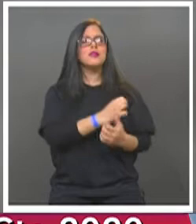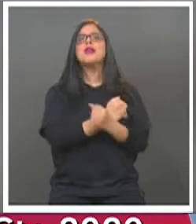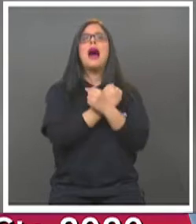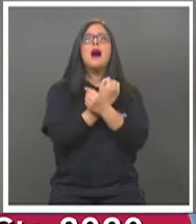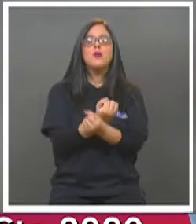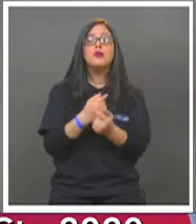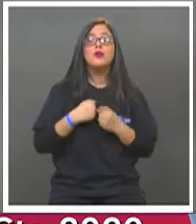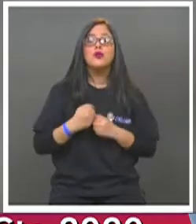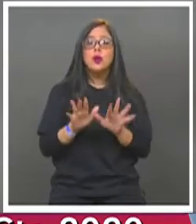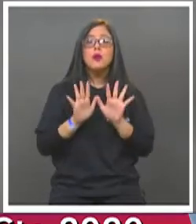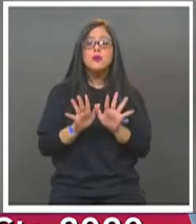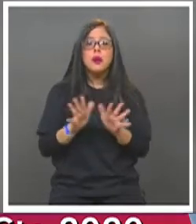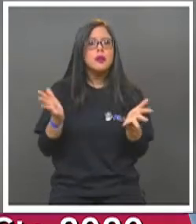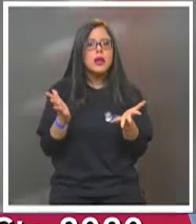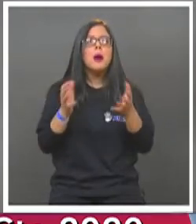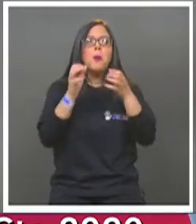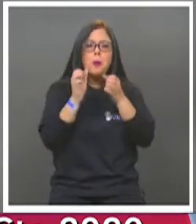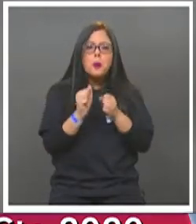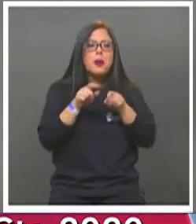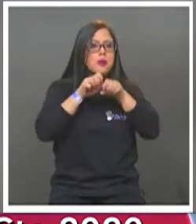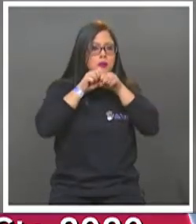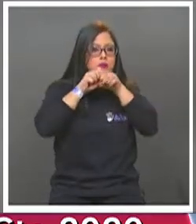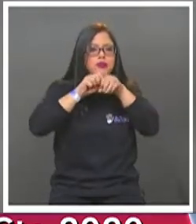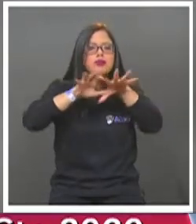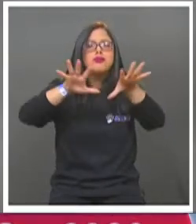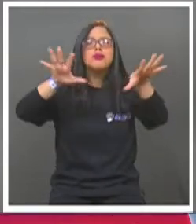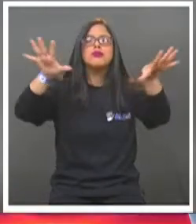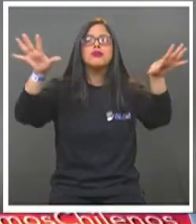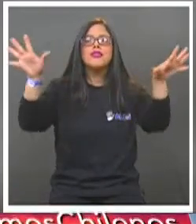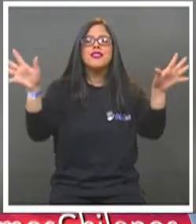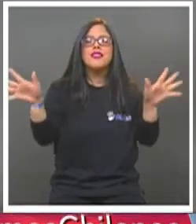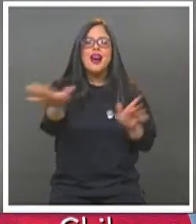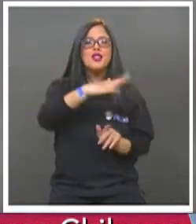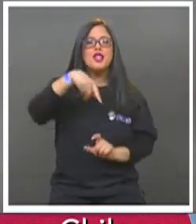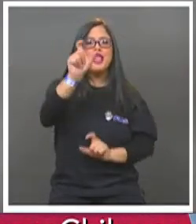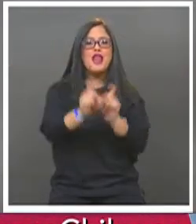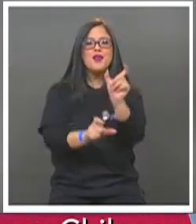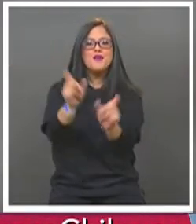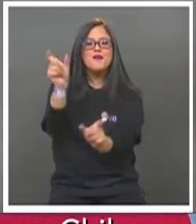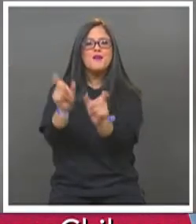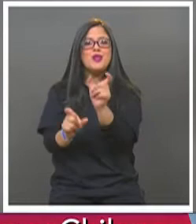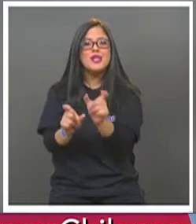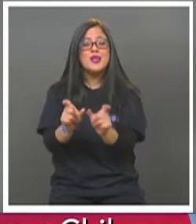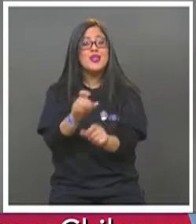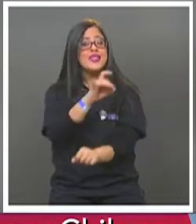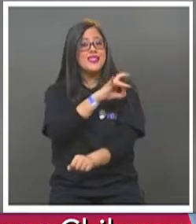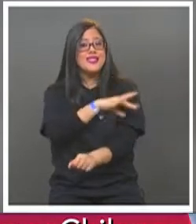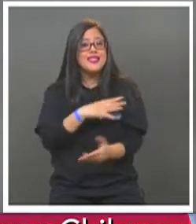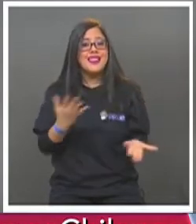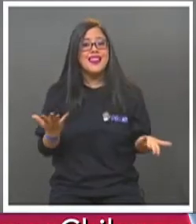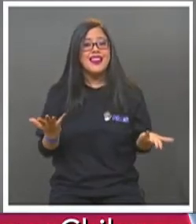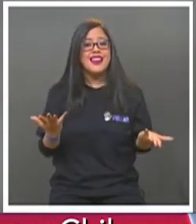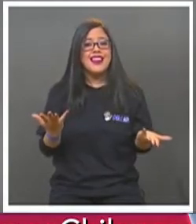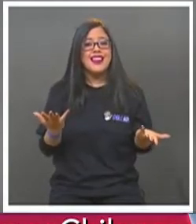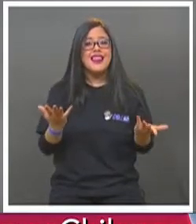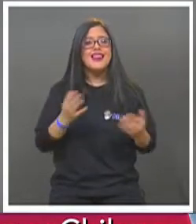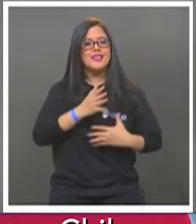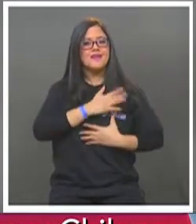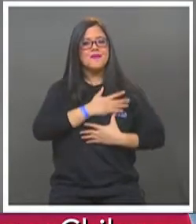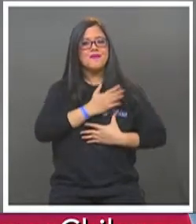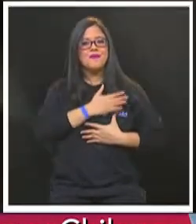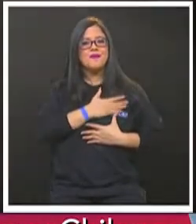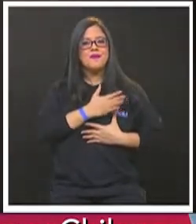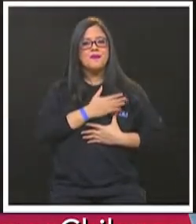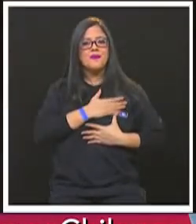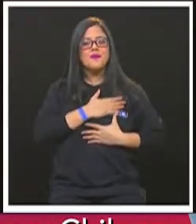que yo espero y que podamos transmitirlo también a toda nuestra comunidad y a todo nuestro querido chilito. DocSync aquí de corazón para